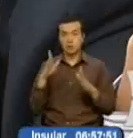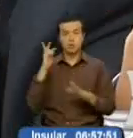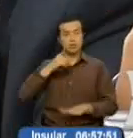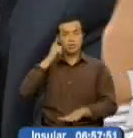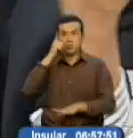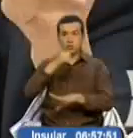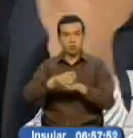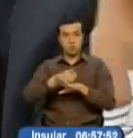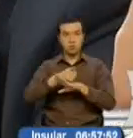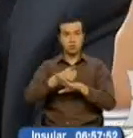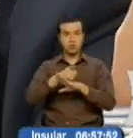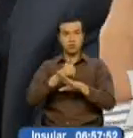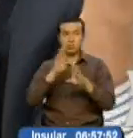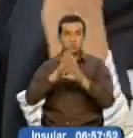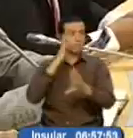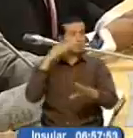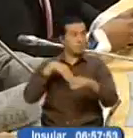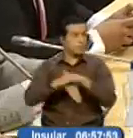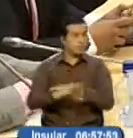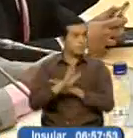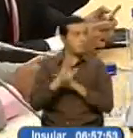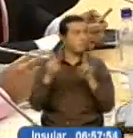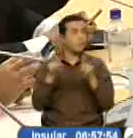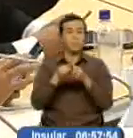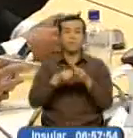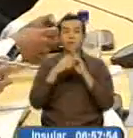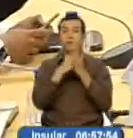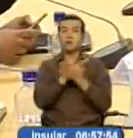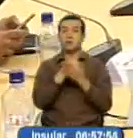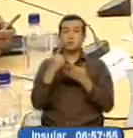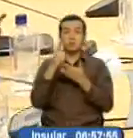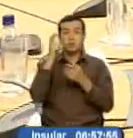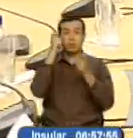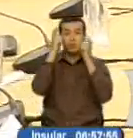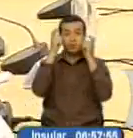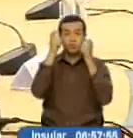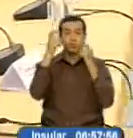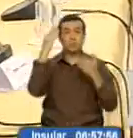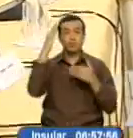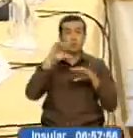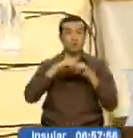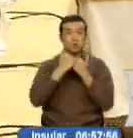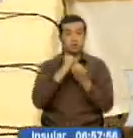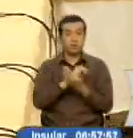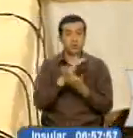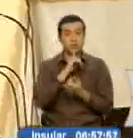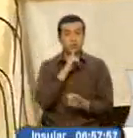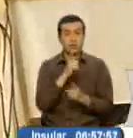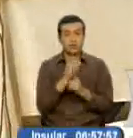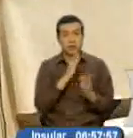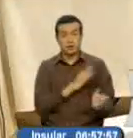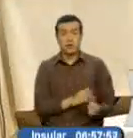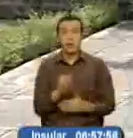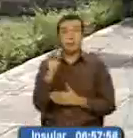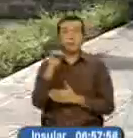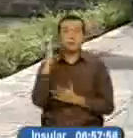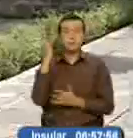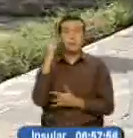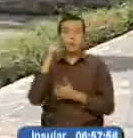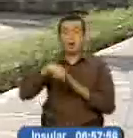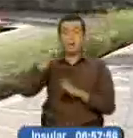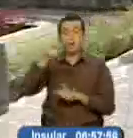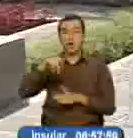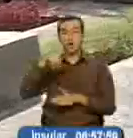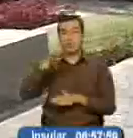dictar órdenes de allanamiento. Así inició la semana en la Comisión de Control Político de la Asamblea, la que justamente para este martes espera al abogado de